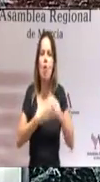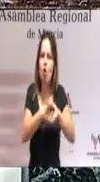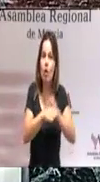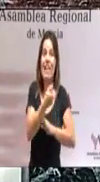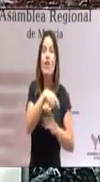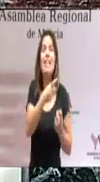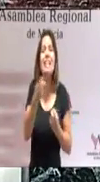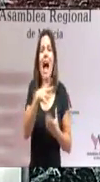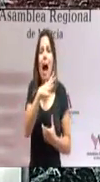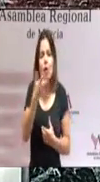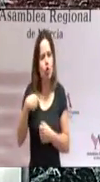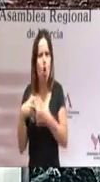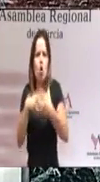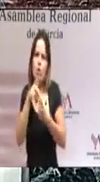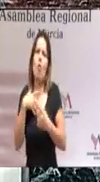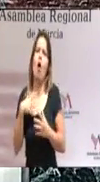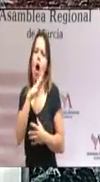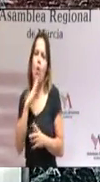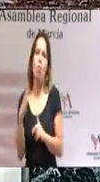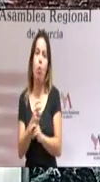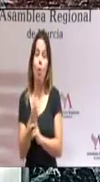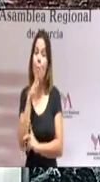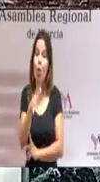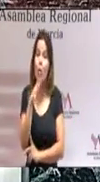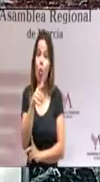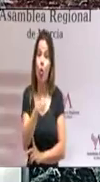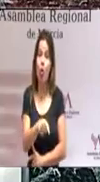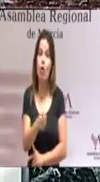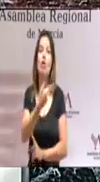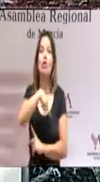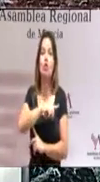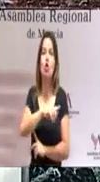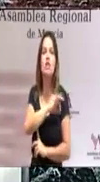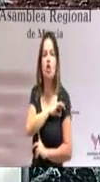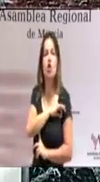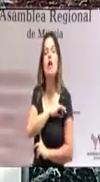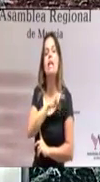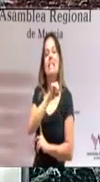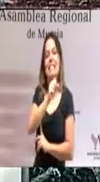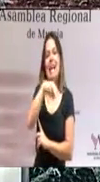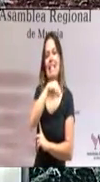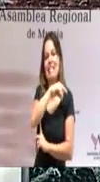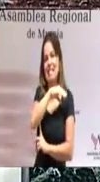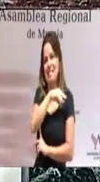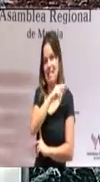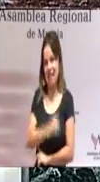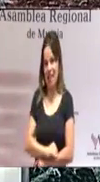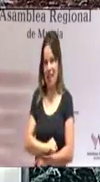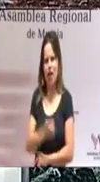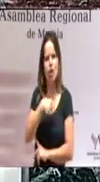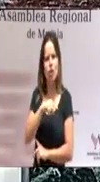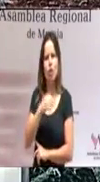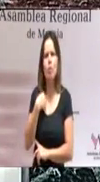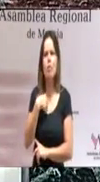necesitan agua y estamos luchando por ese agua. Y por eso a nosotros, señor Sánchez, no se nos aleja